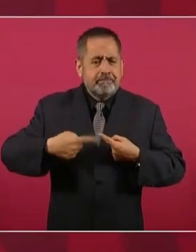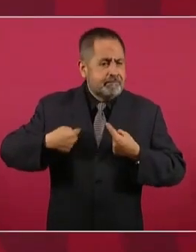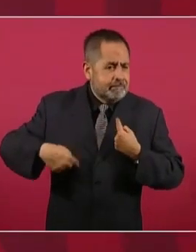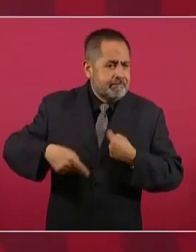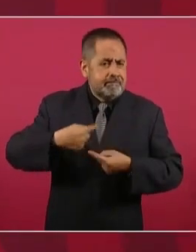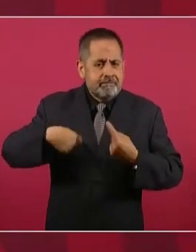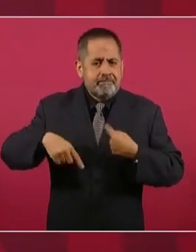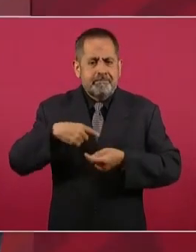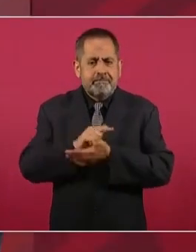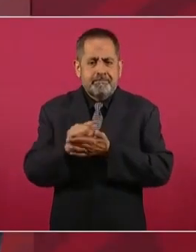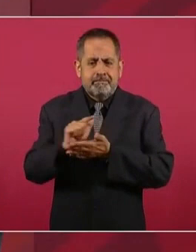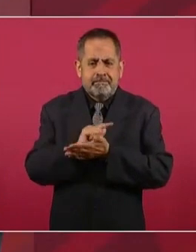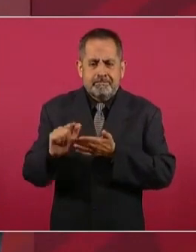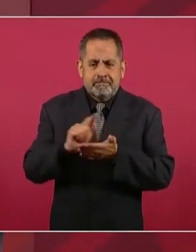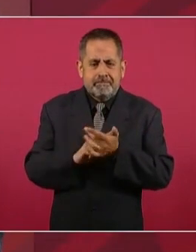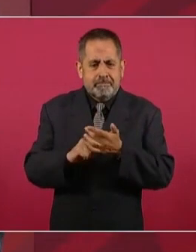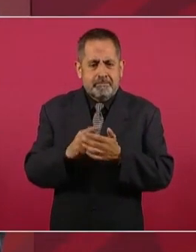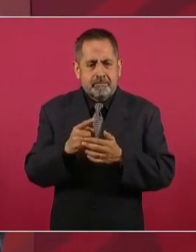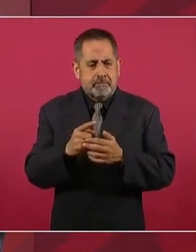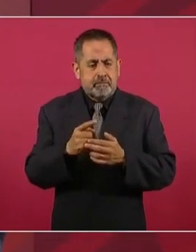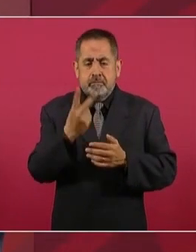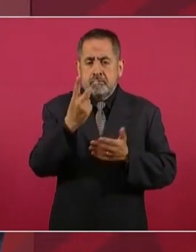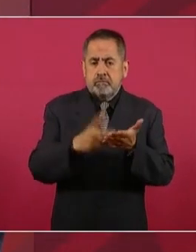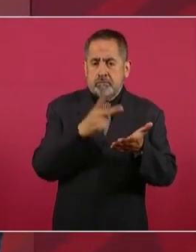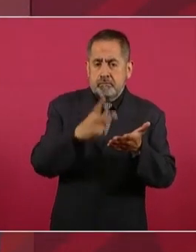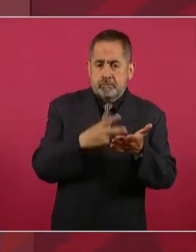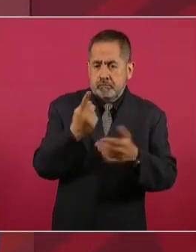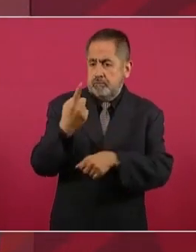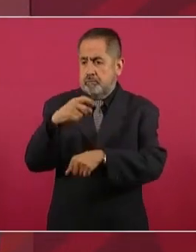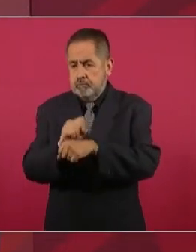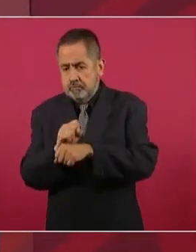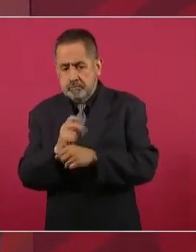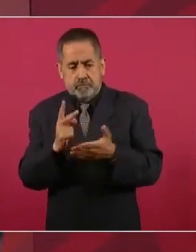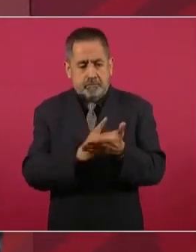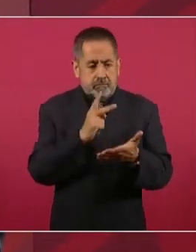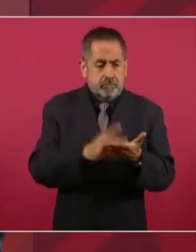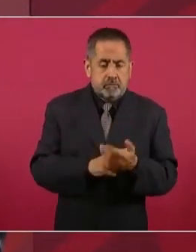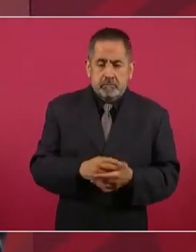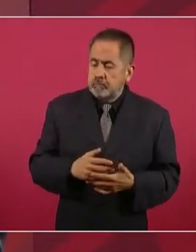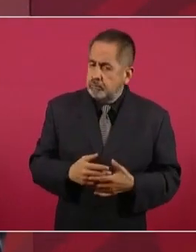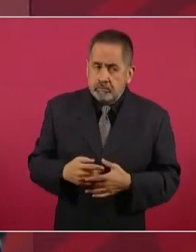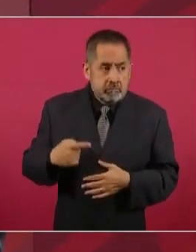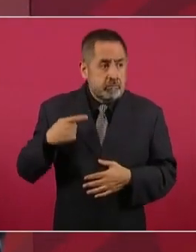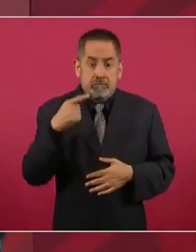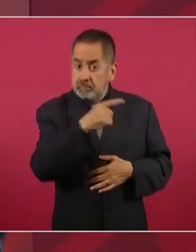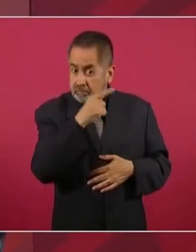tratamientos hasta por semana y los cobraban.